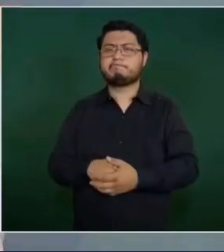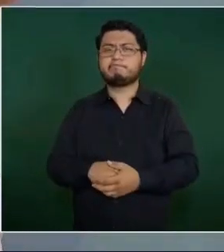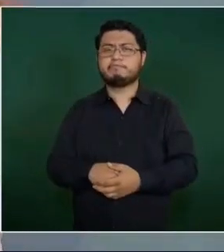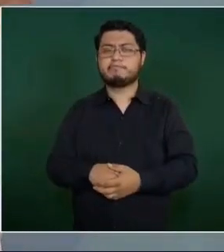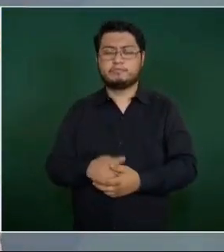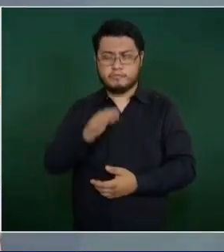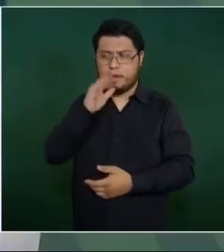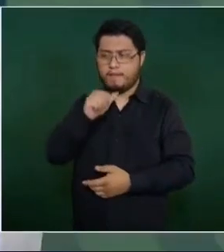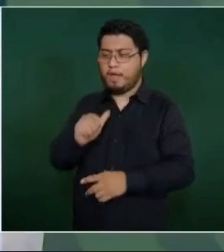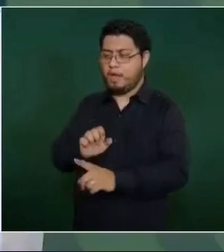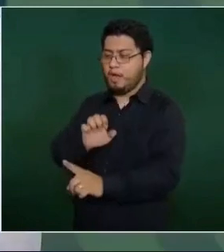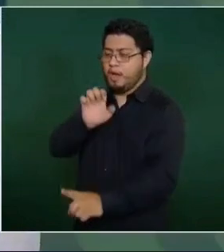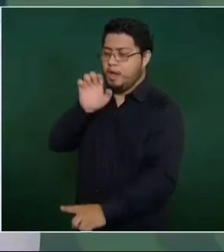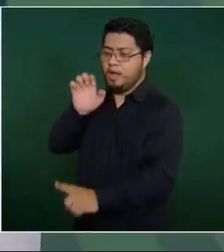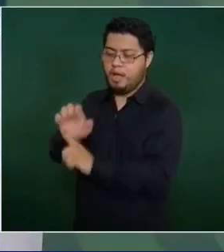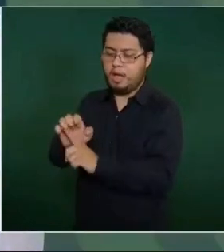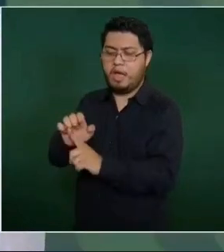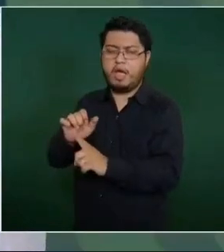incapaces